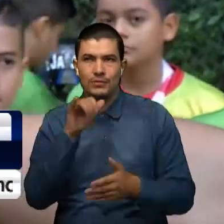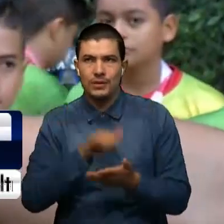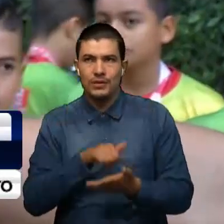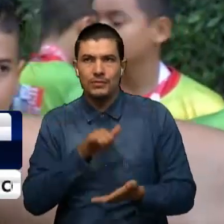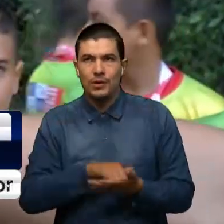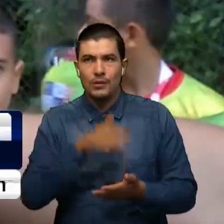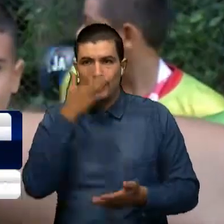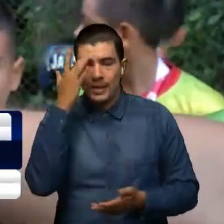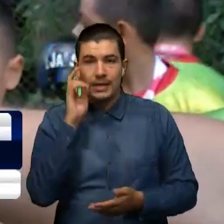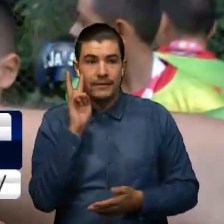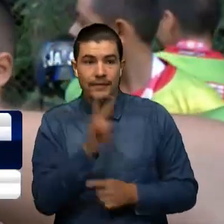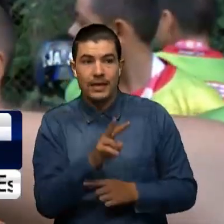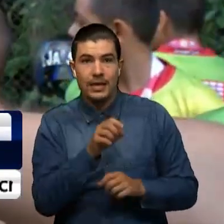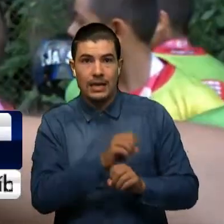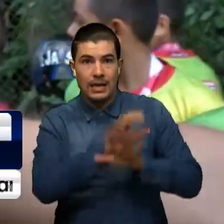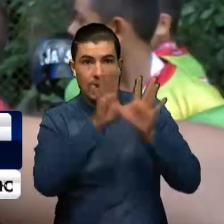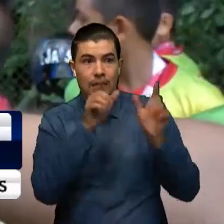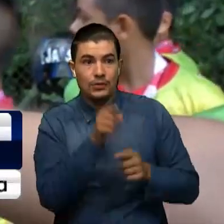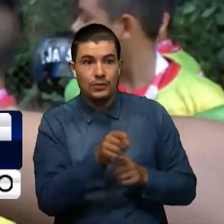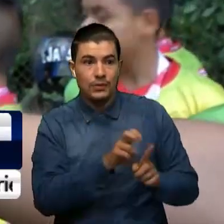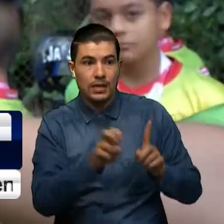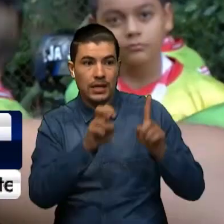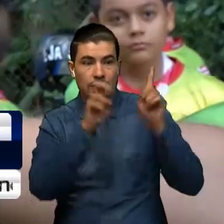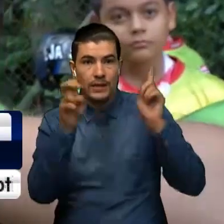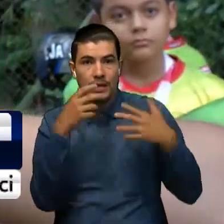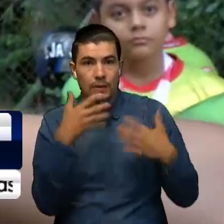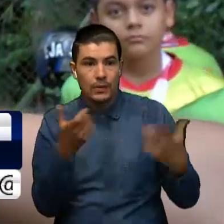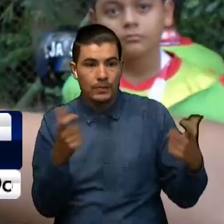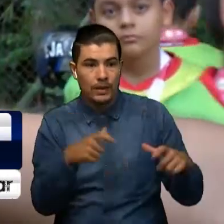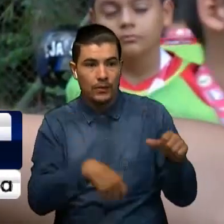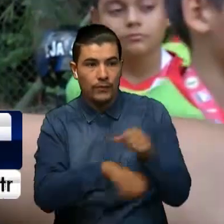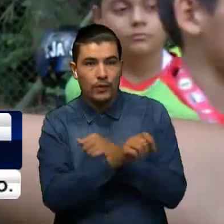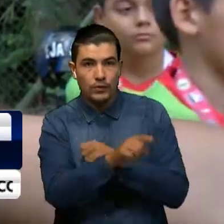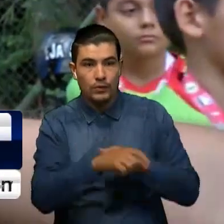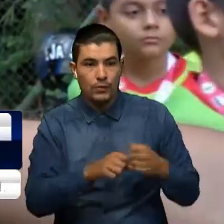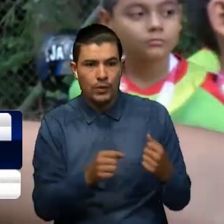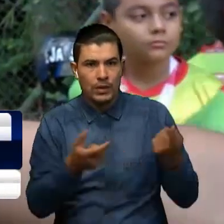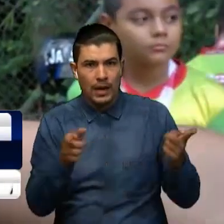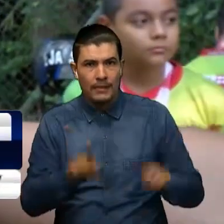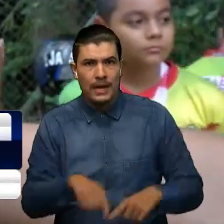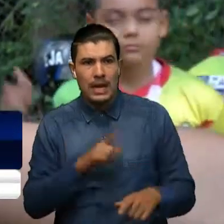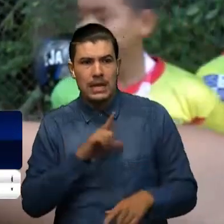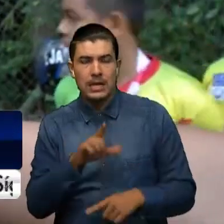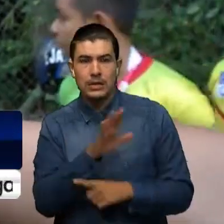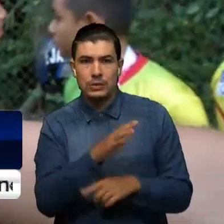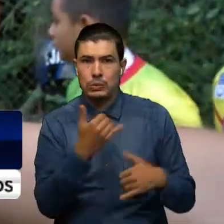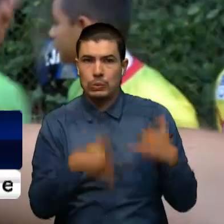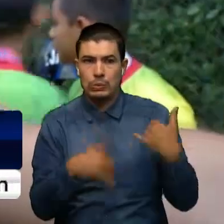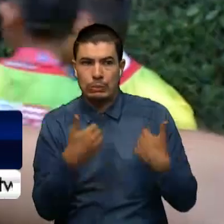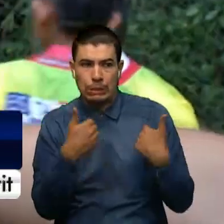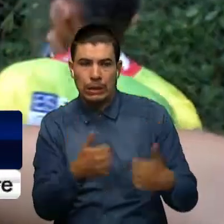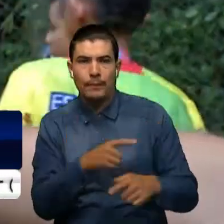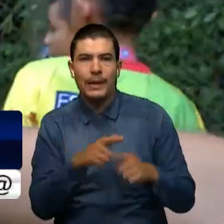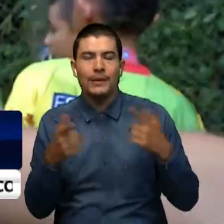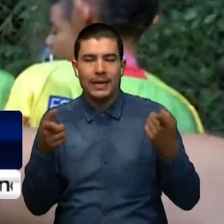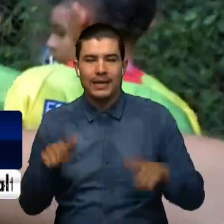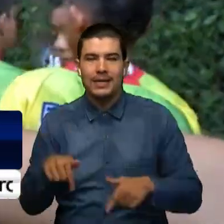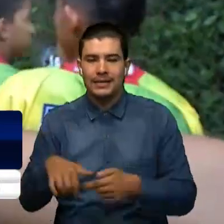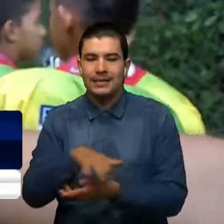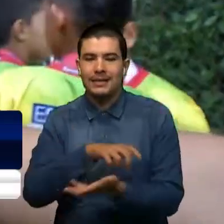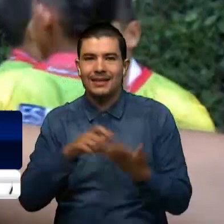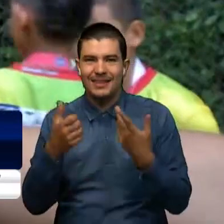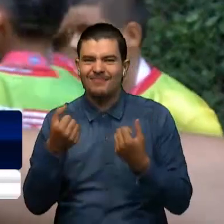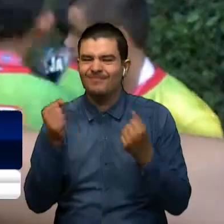es claro que el nivel desde el punto de vista microfútbol en bogotá también es potencia pero por fortuna santander se